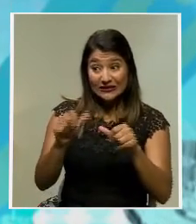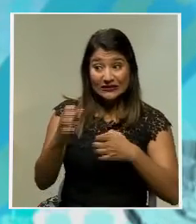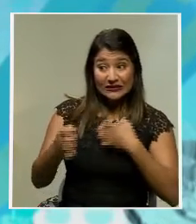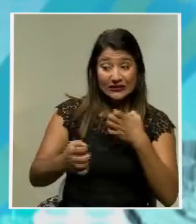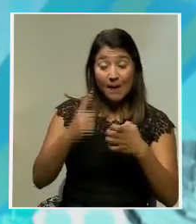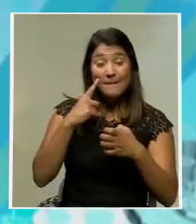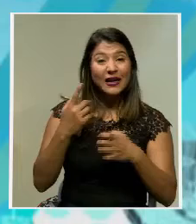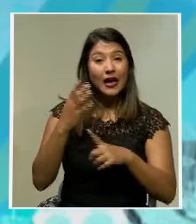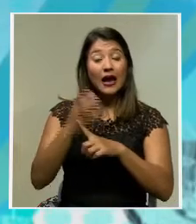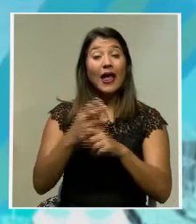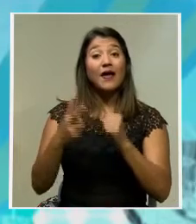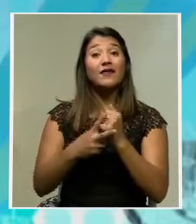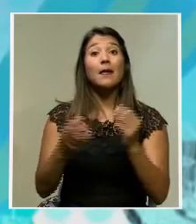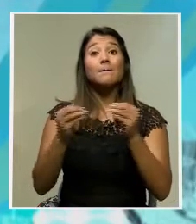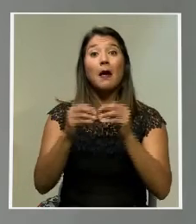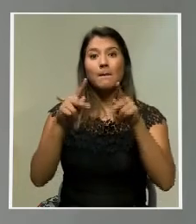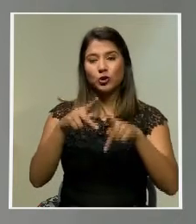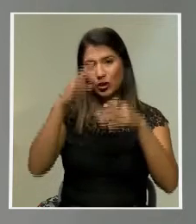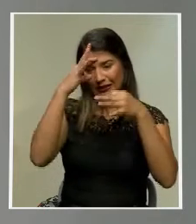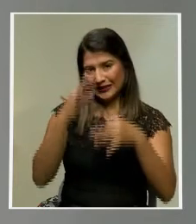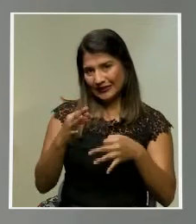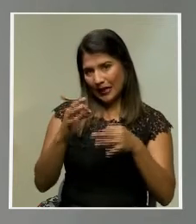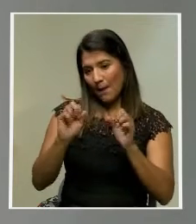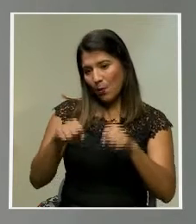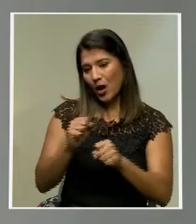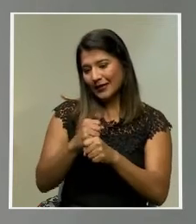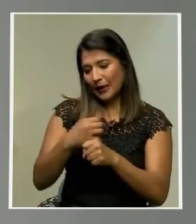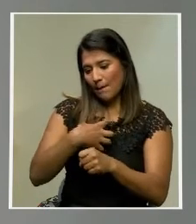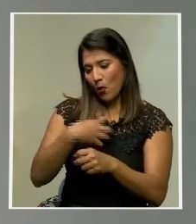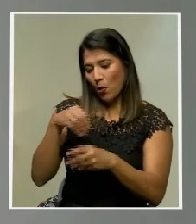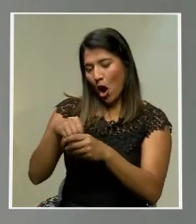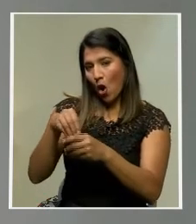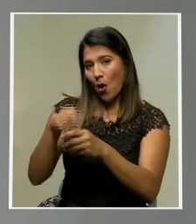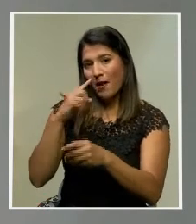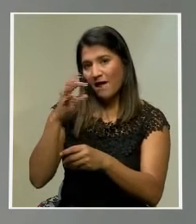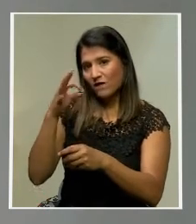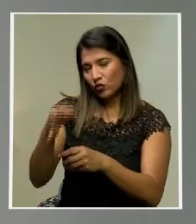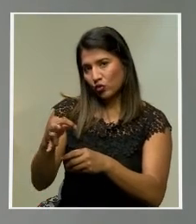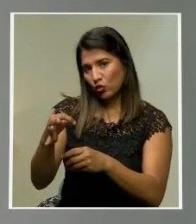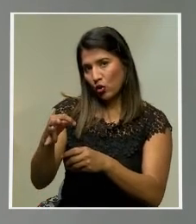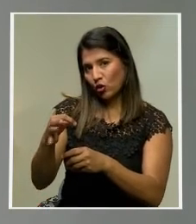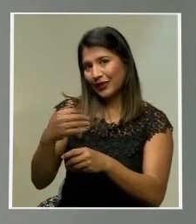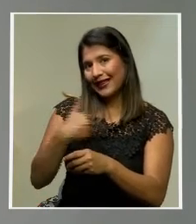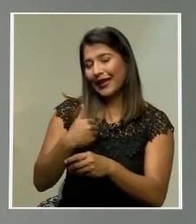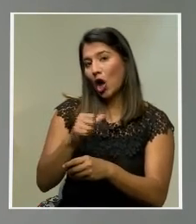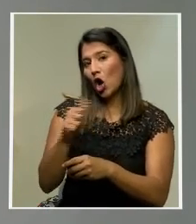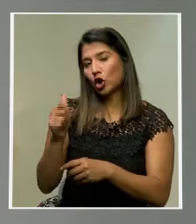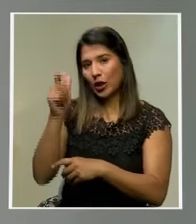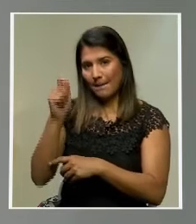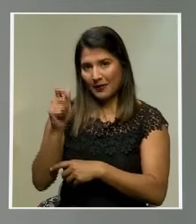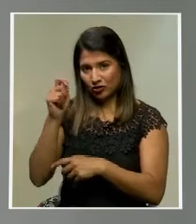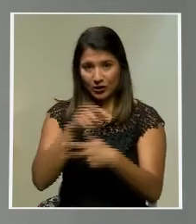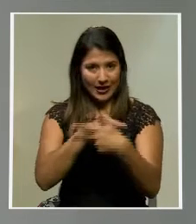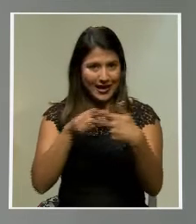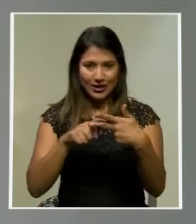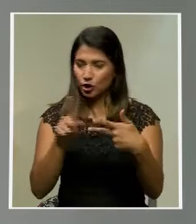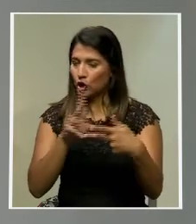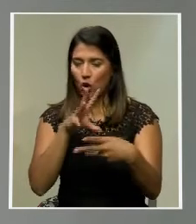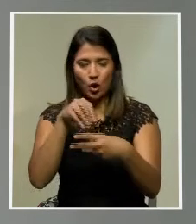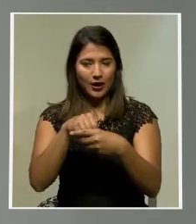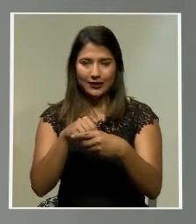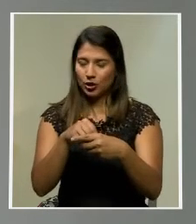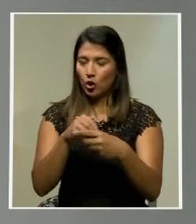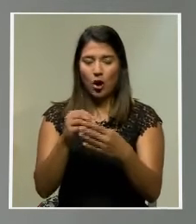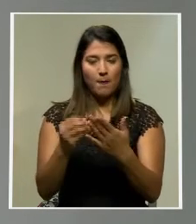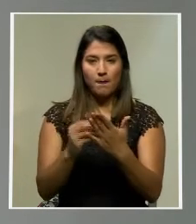más personas se incorporen a este tipo de pensión voluntaria. Por esa razón, ninguno de estos 3 modelos